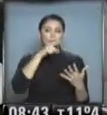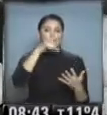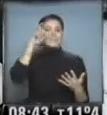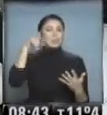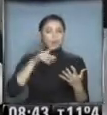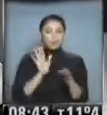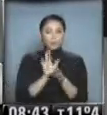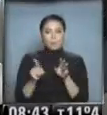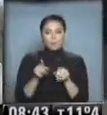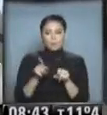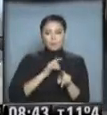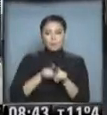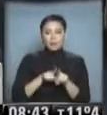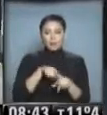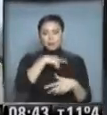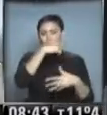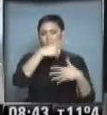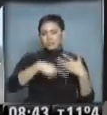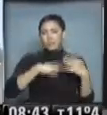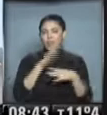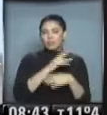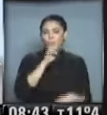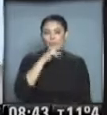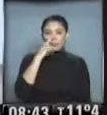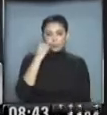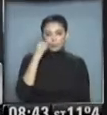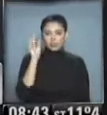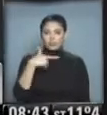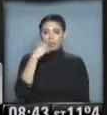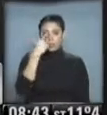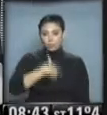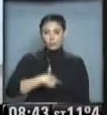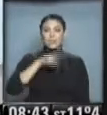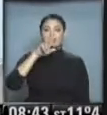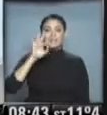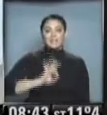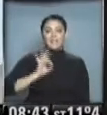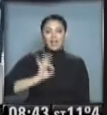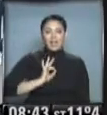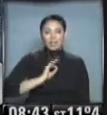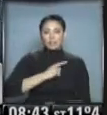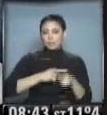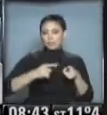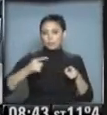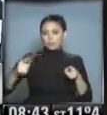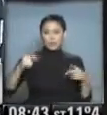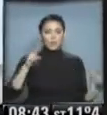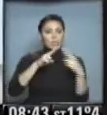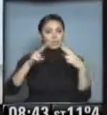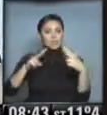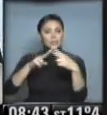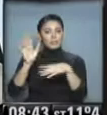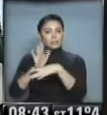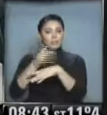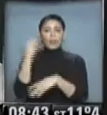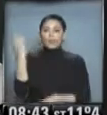hermano, un elenco impresionante, Pompeyo, es un personaje que transita 30 años y se va encontrando con personajes muy